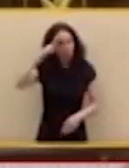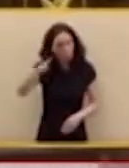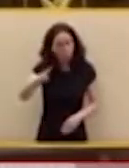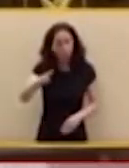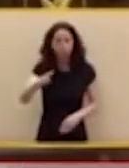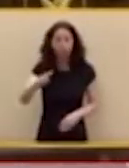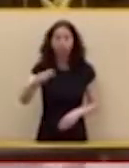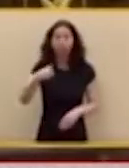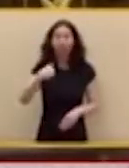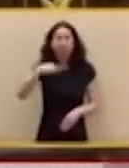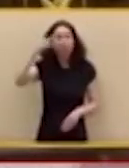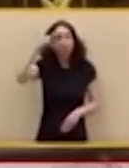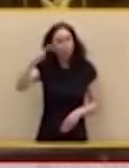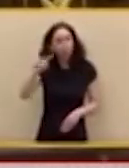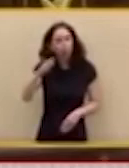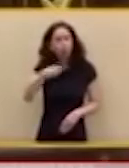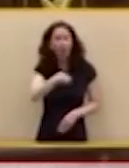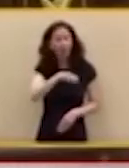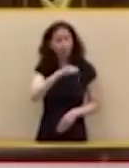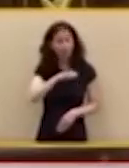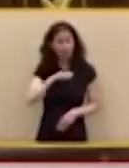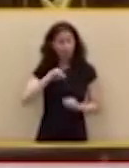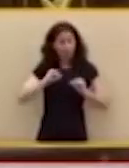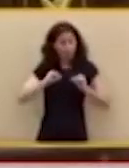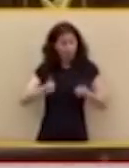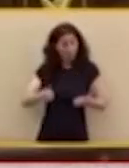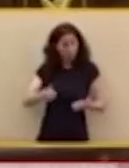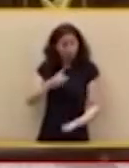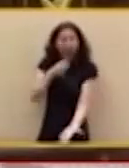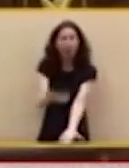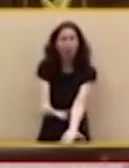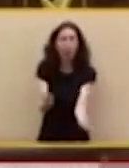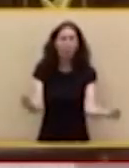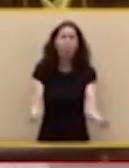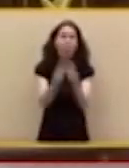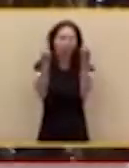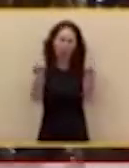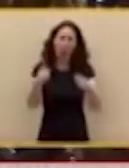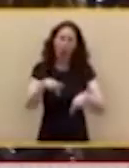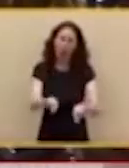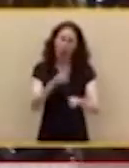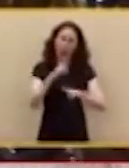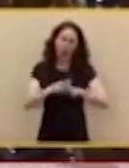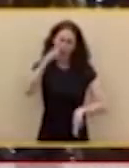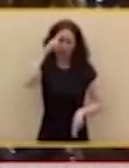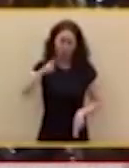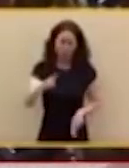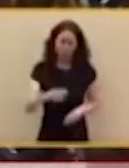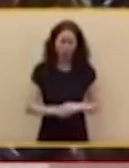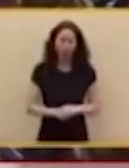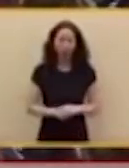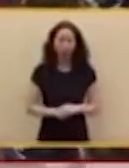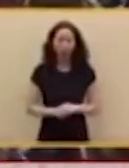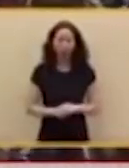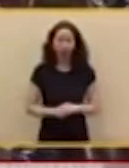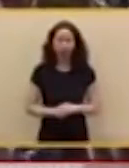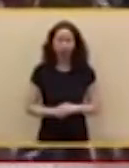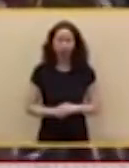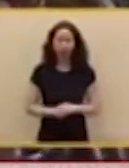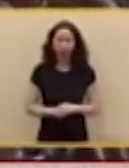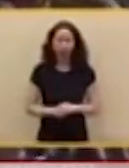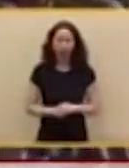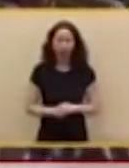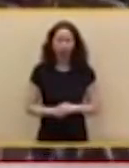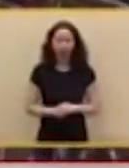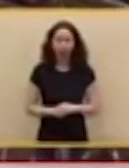a la señora Cristina Cifuentes un día la detiene en una tienda y ven que se había robado unas cremas anti